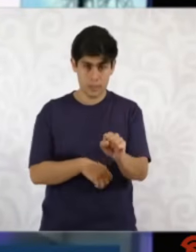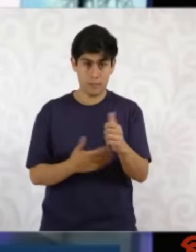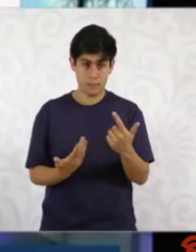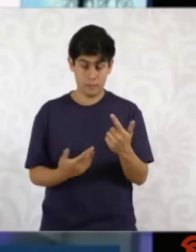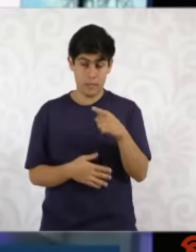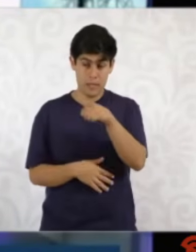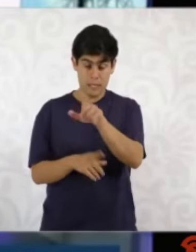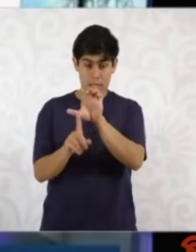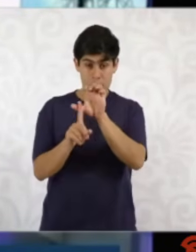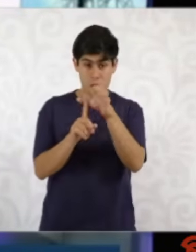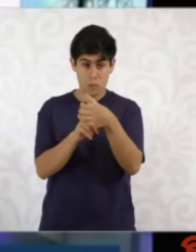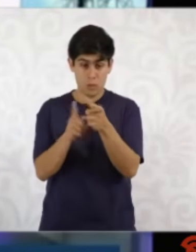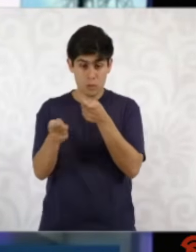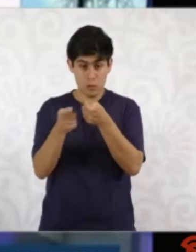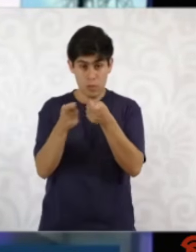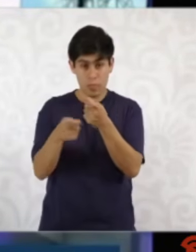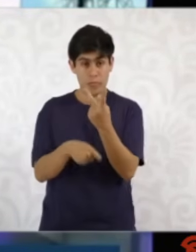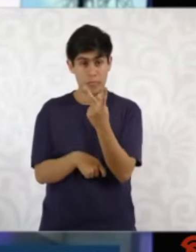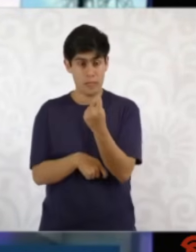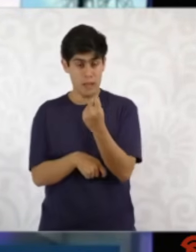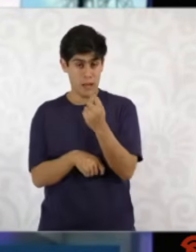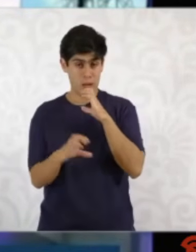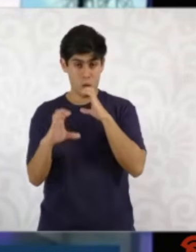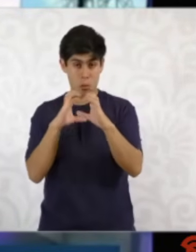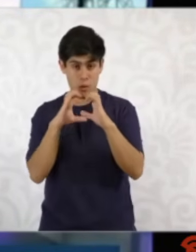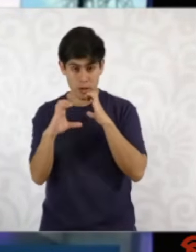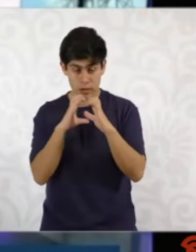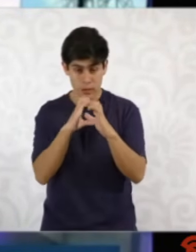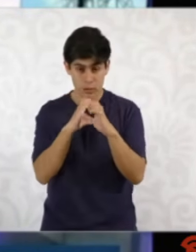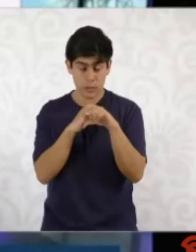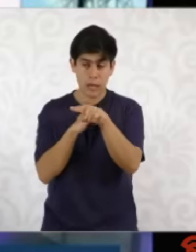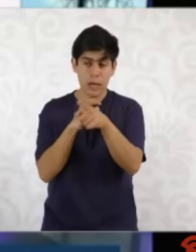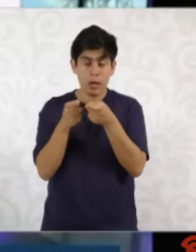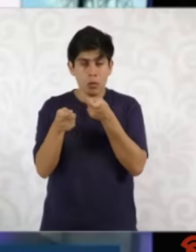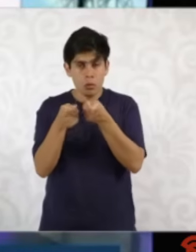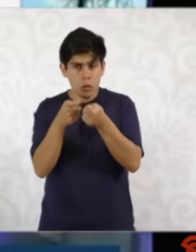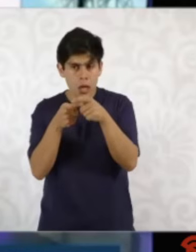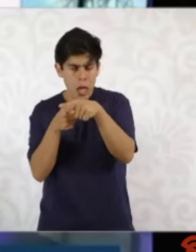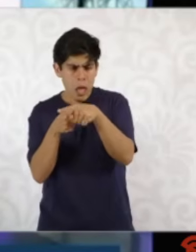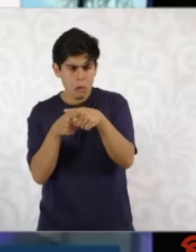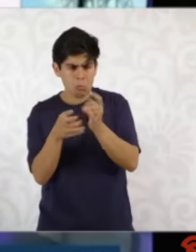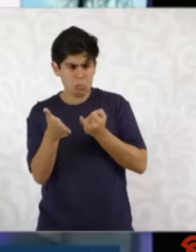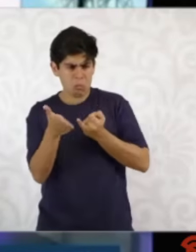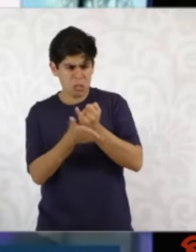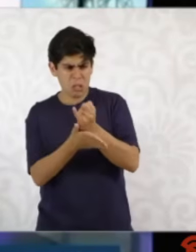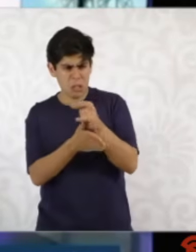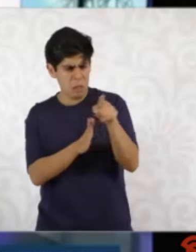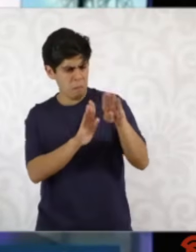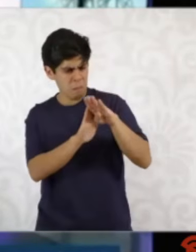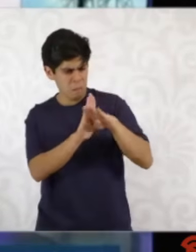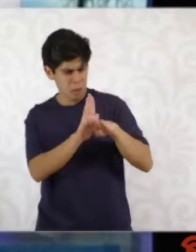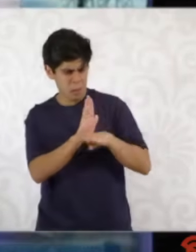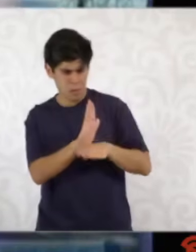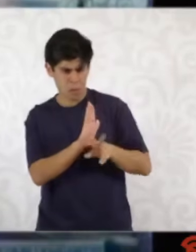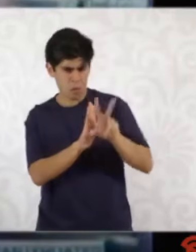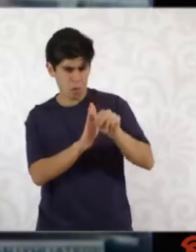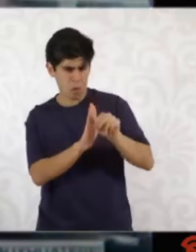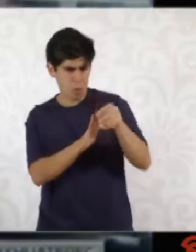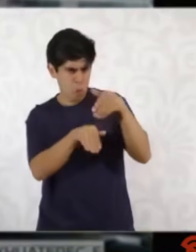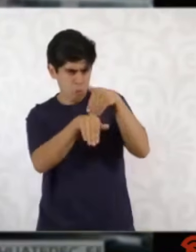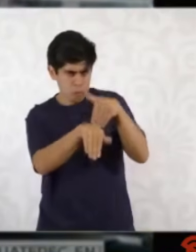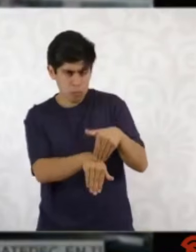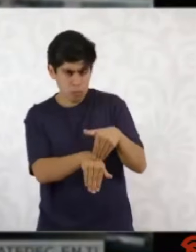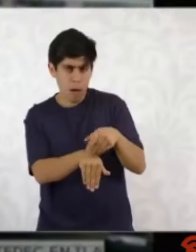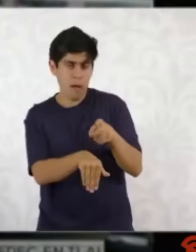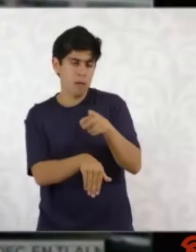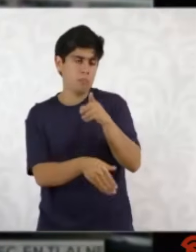Comisión Reguladora de Telecomunicaciones, que controla, considera que se incumplen los lineamientos generales. Miren, que